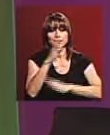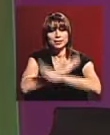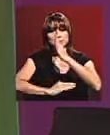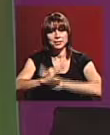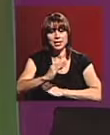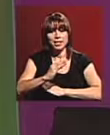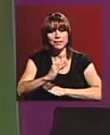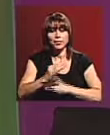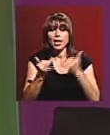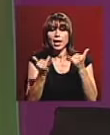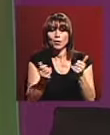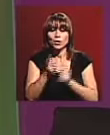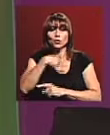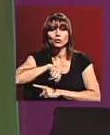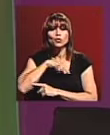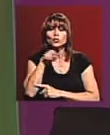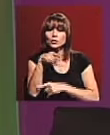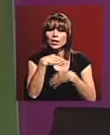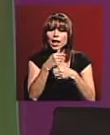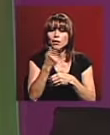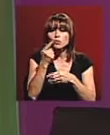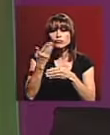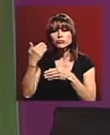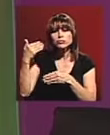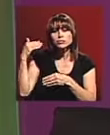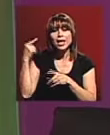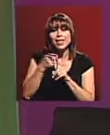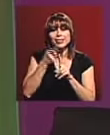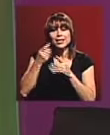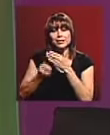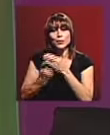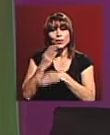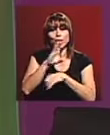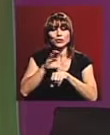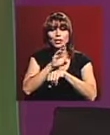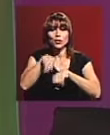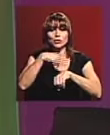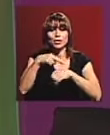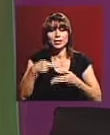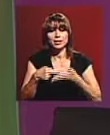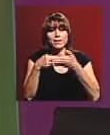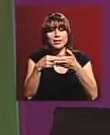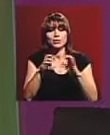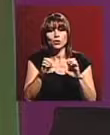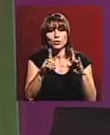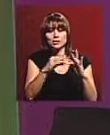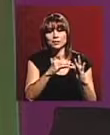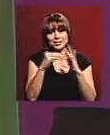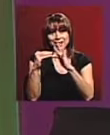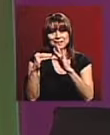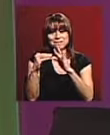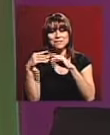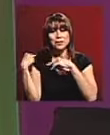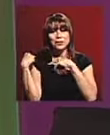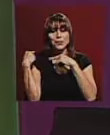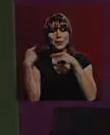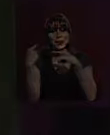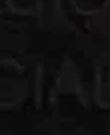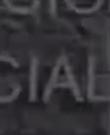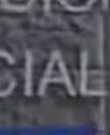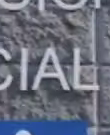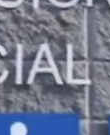realiza ahora con nosotros un recorrido histórico desde la conformación del Consejo Nacional de rehabilitación y educación especial hasta la